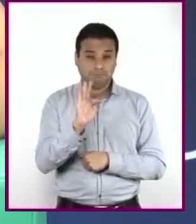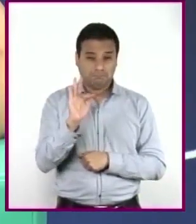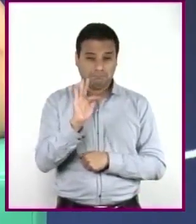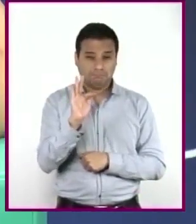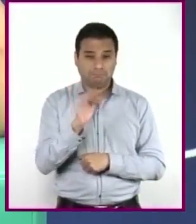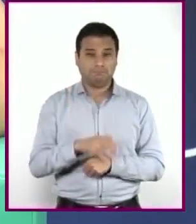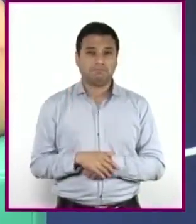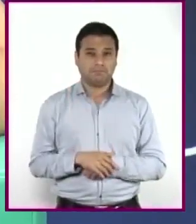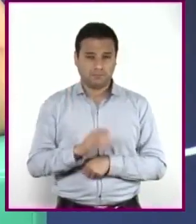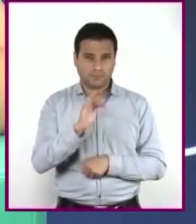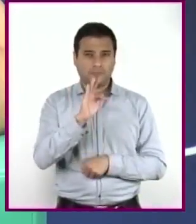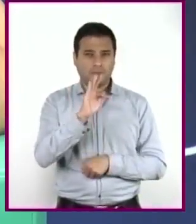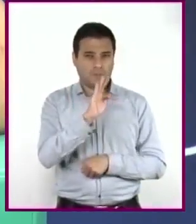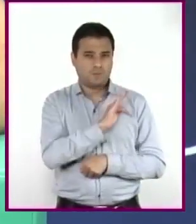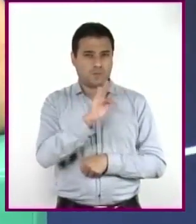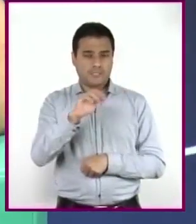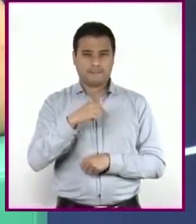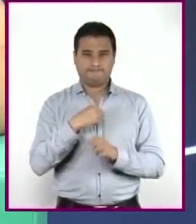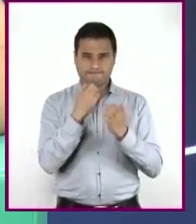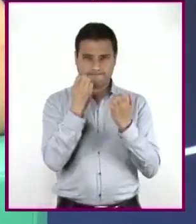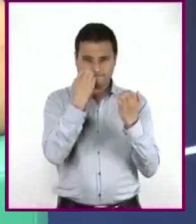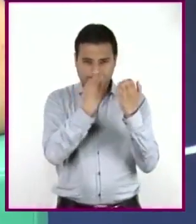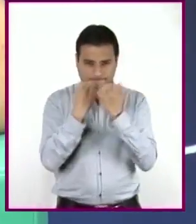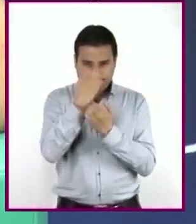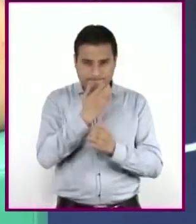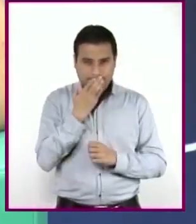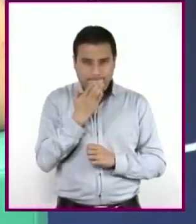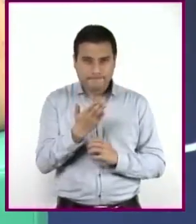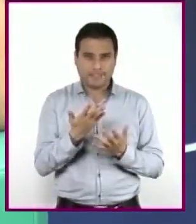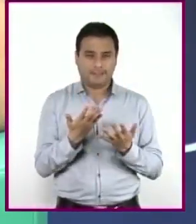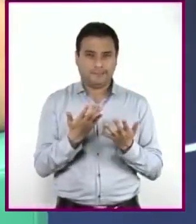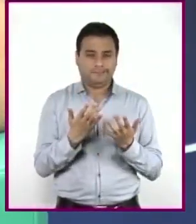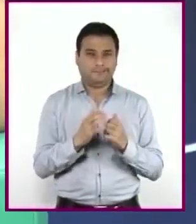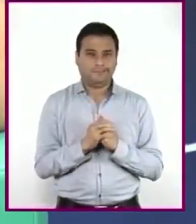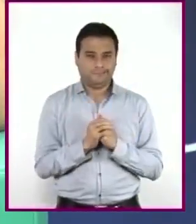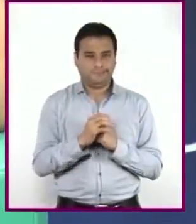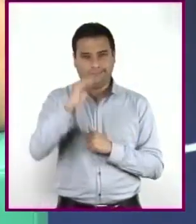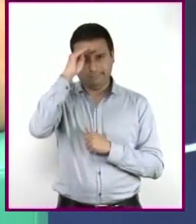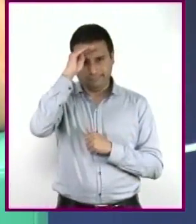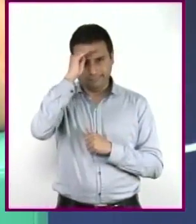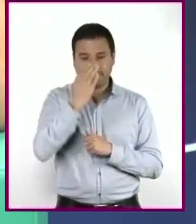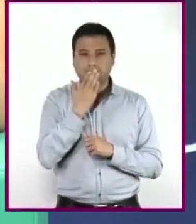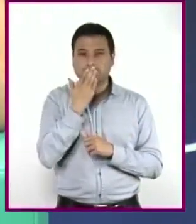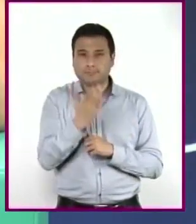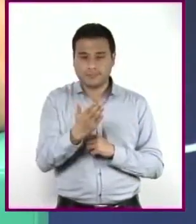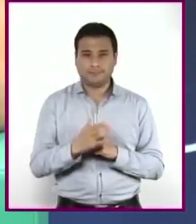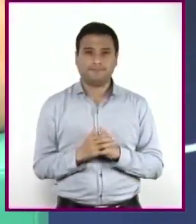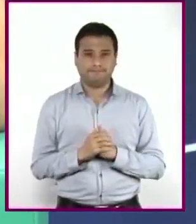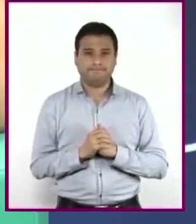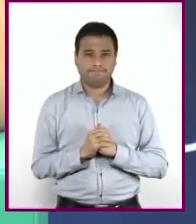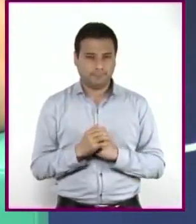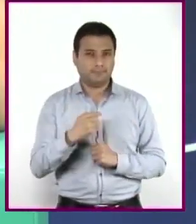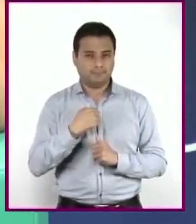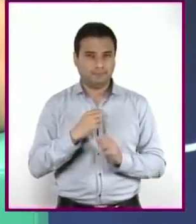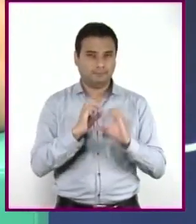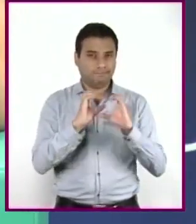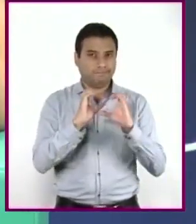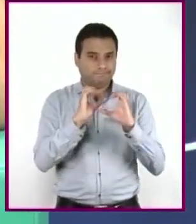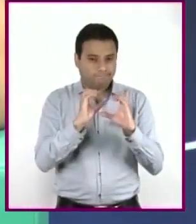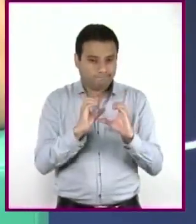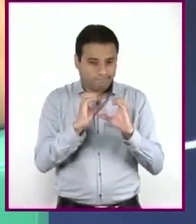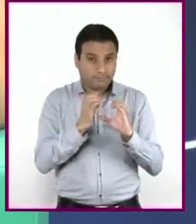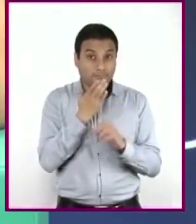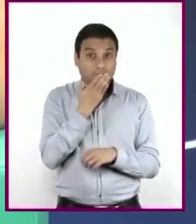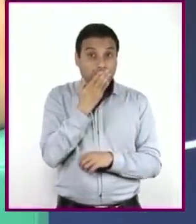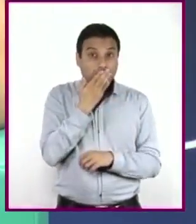Tal vez verlo minuciosamente, o sea, como revisar lo que ves o pensar y tú marcar la línea entre lo que está bien y lo